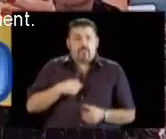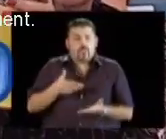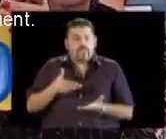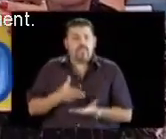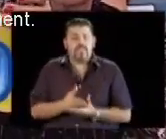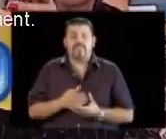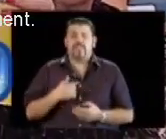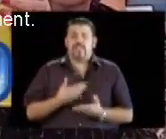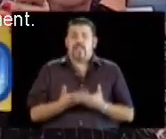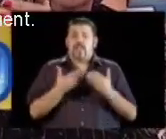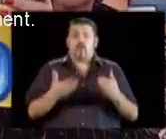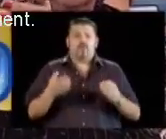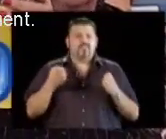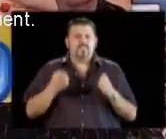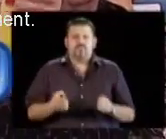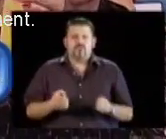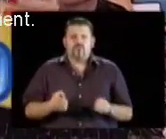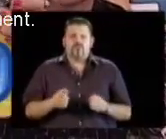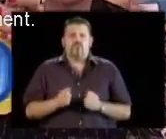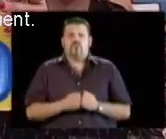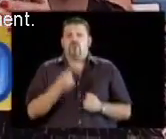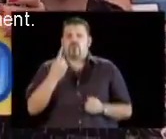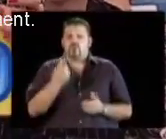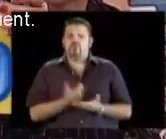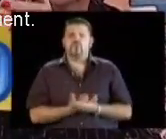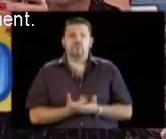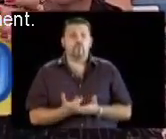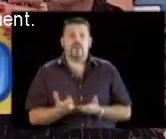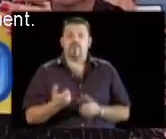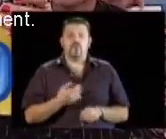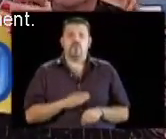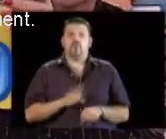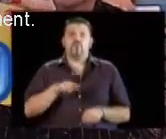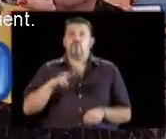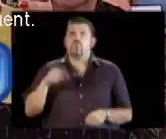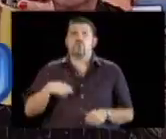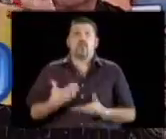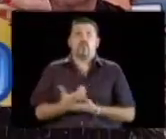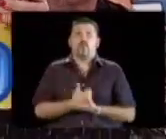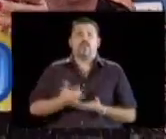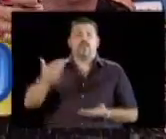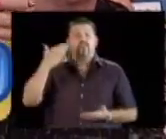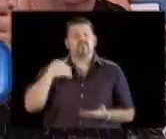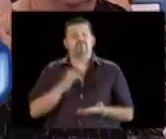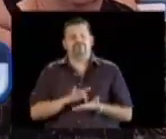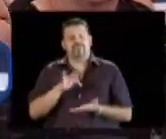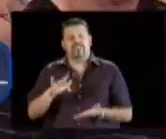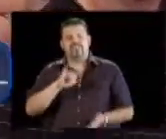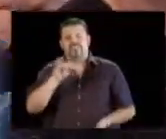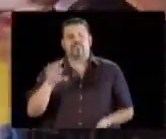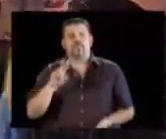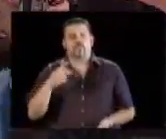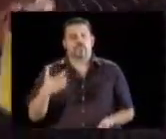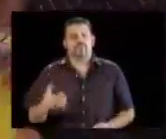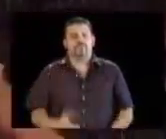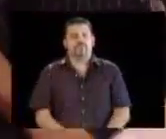estoy con un sueldo que nunca lo gané en el gobierno federal. Gracias, Jorge.